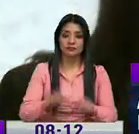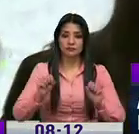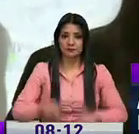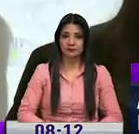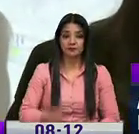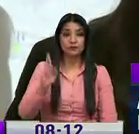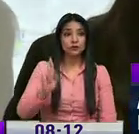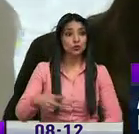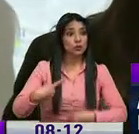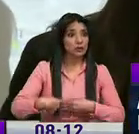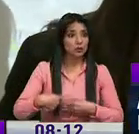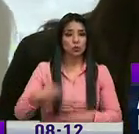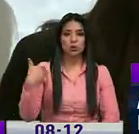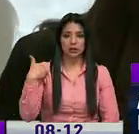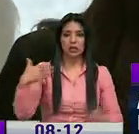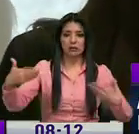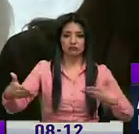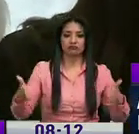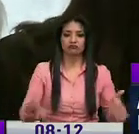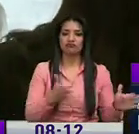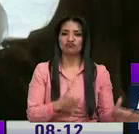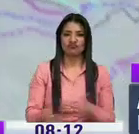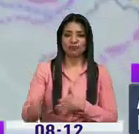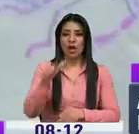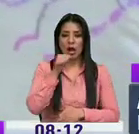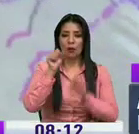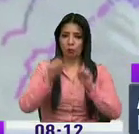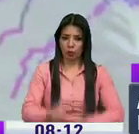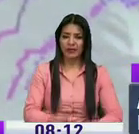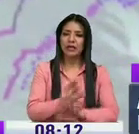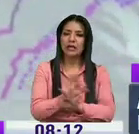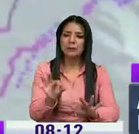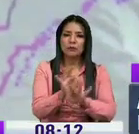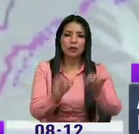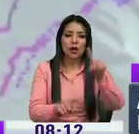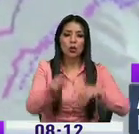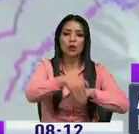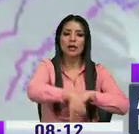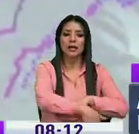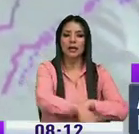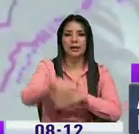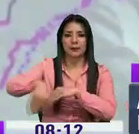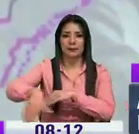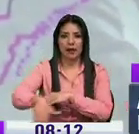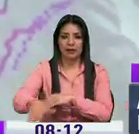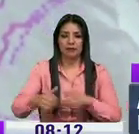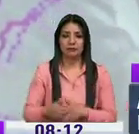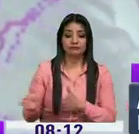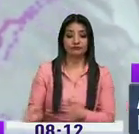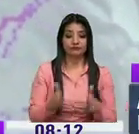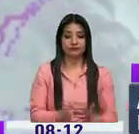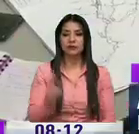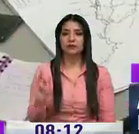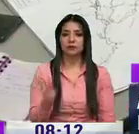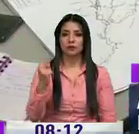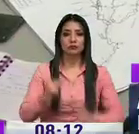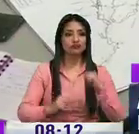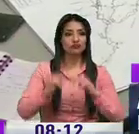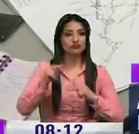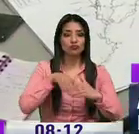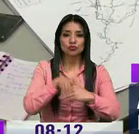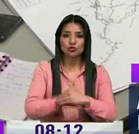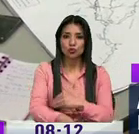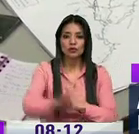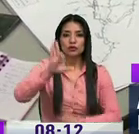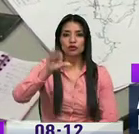cuenta con una planta de tratamiento con la que se ha podido descontaminar varias quebradas. La segunda fase consiste en la construcción de un túnel desde la Tola Baja